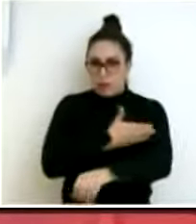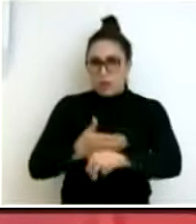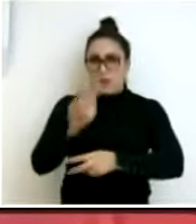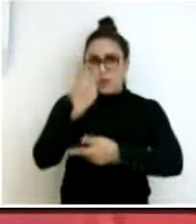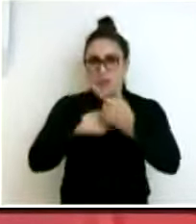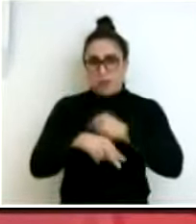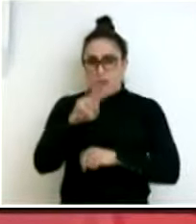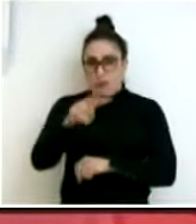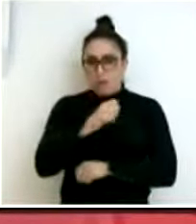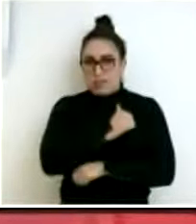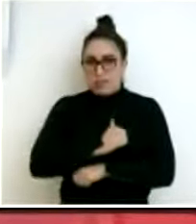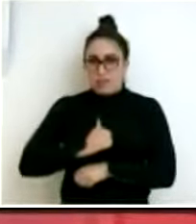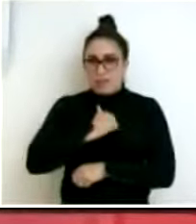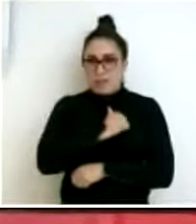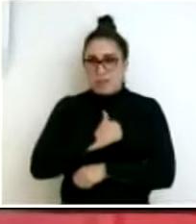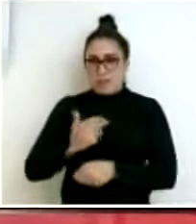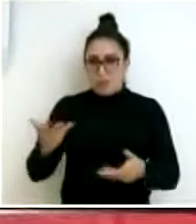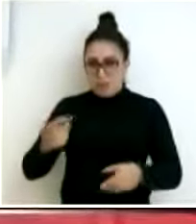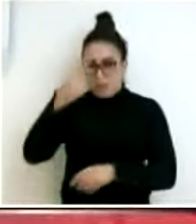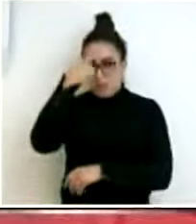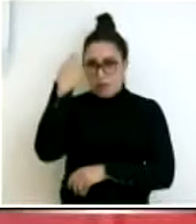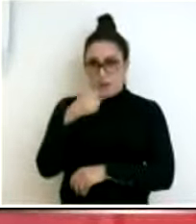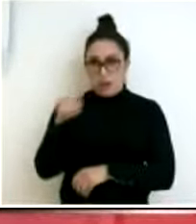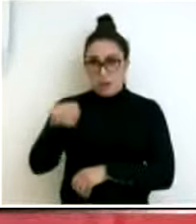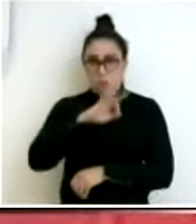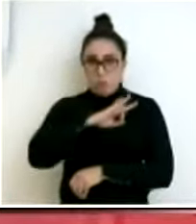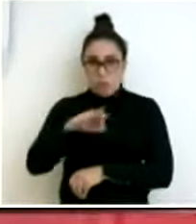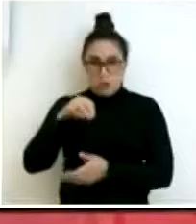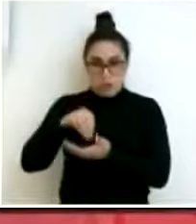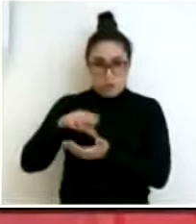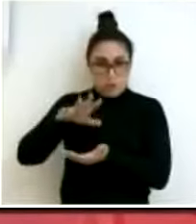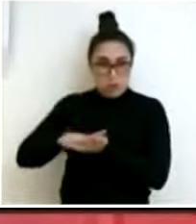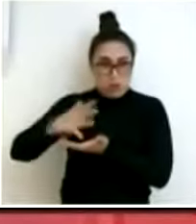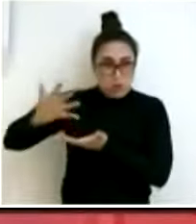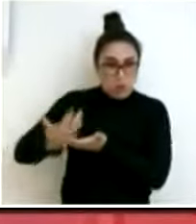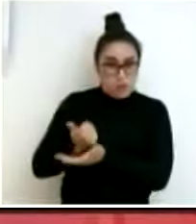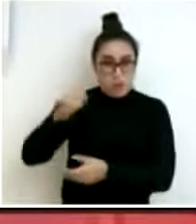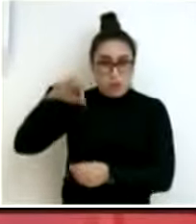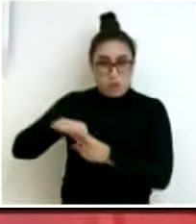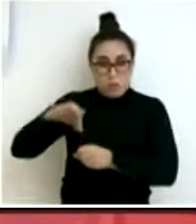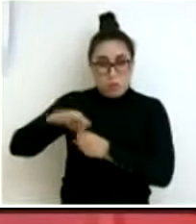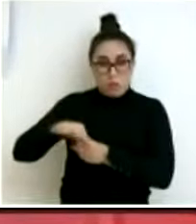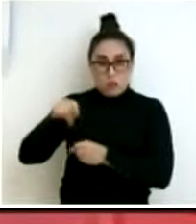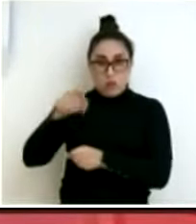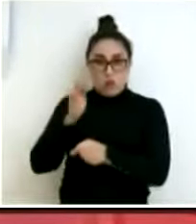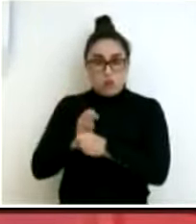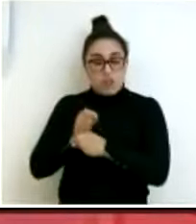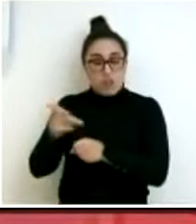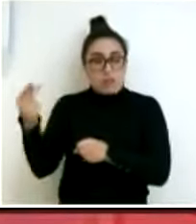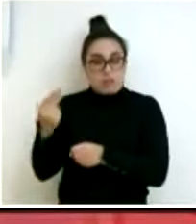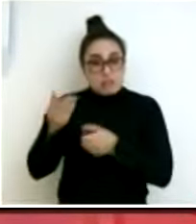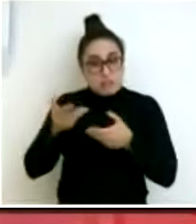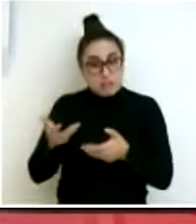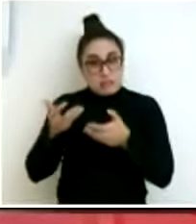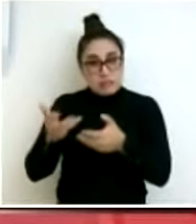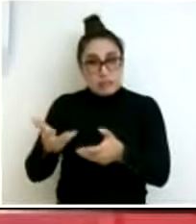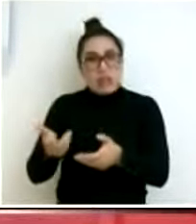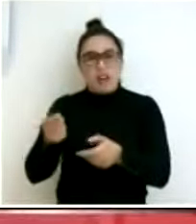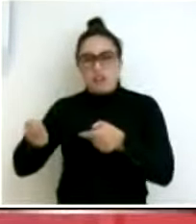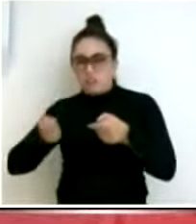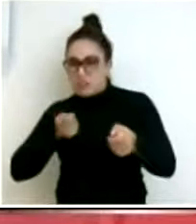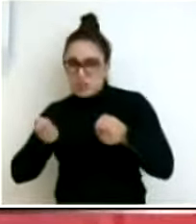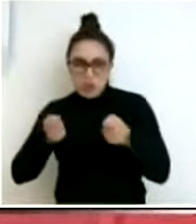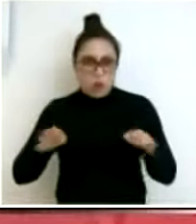lamentable el que para conseguir la mayoría calificada que se busca, se